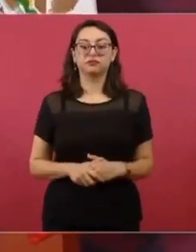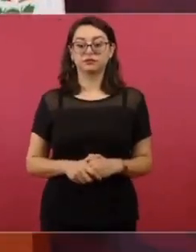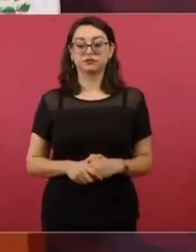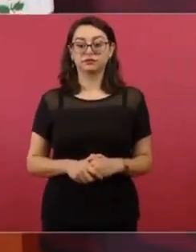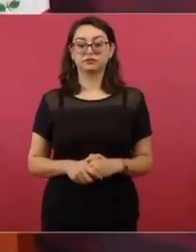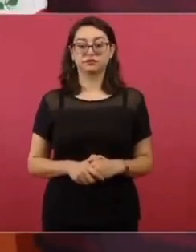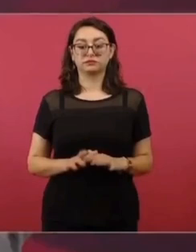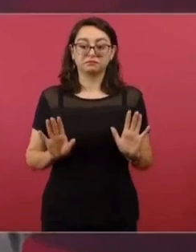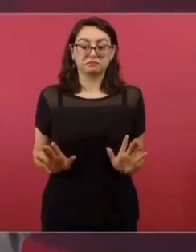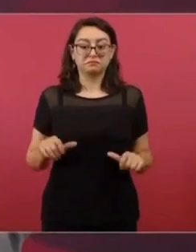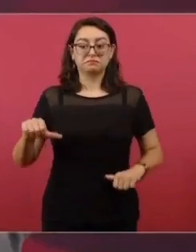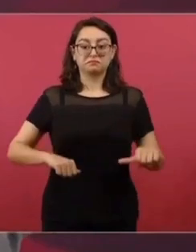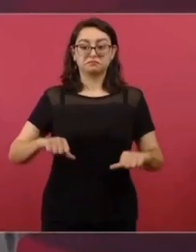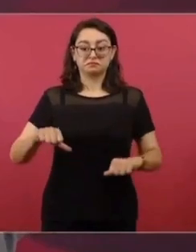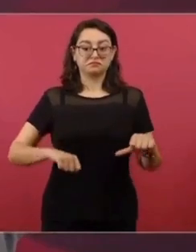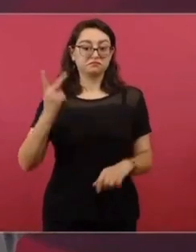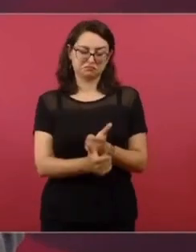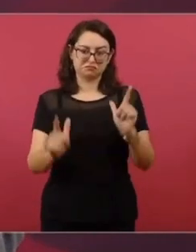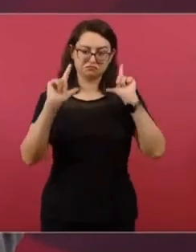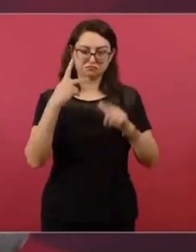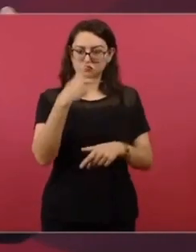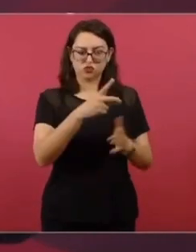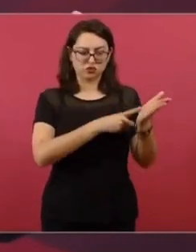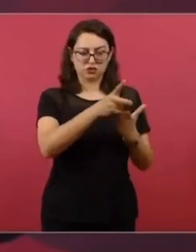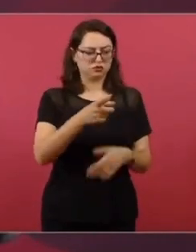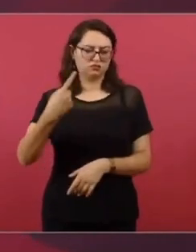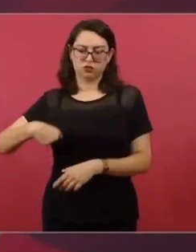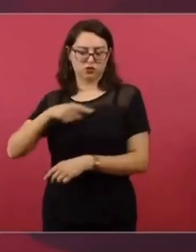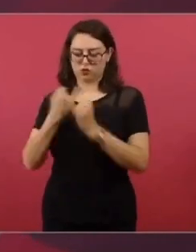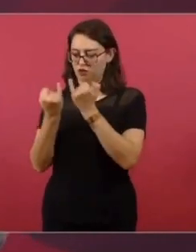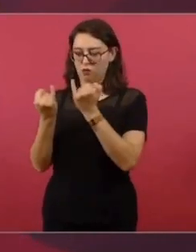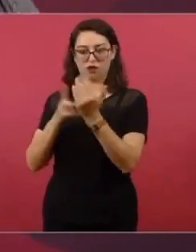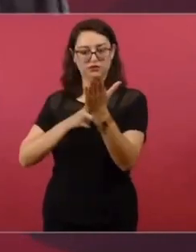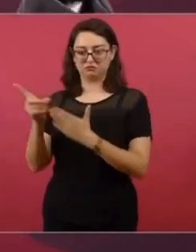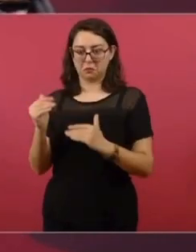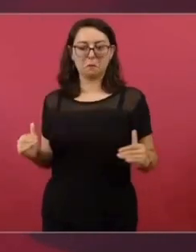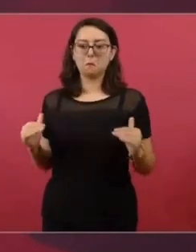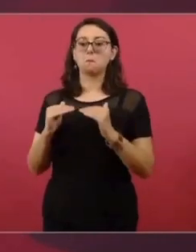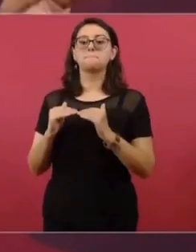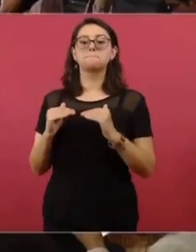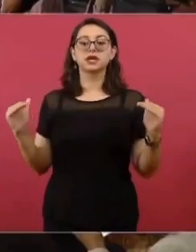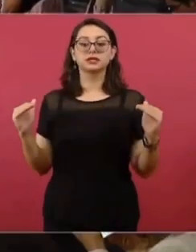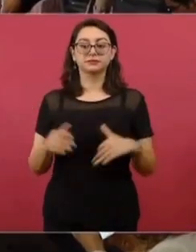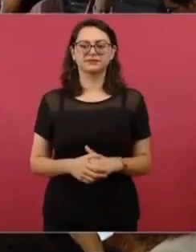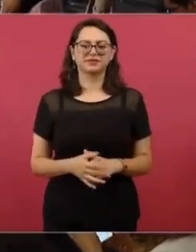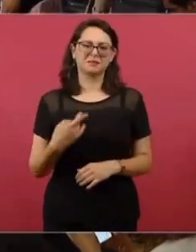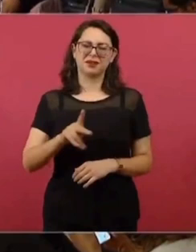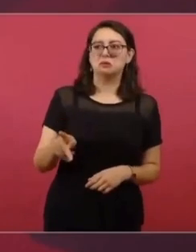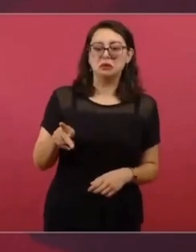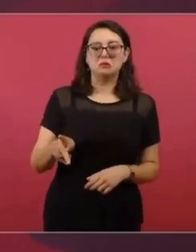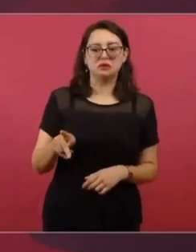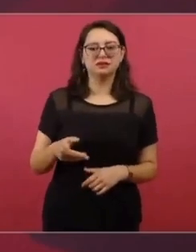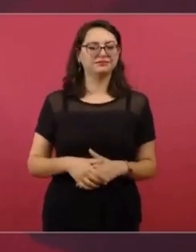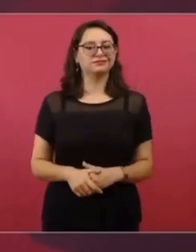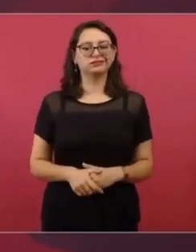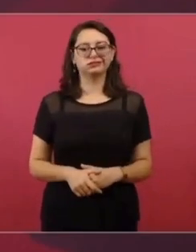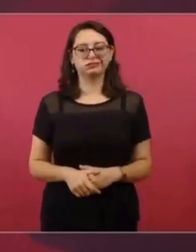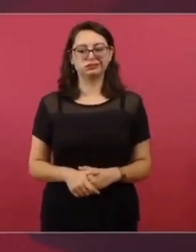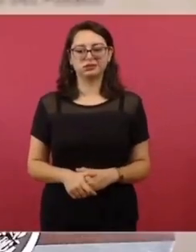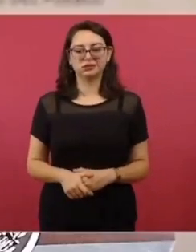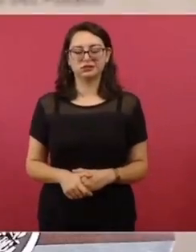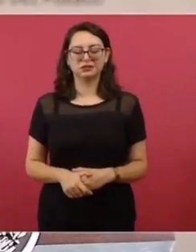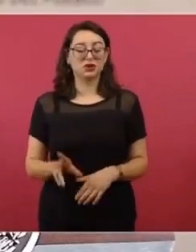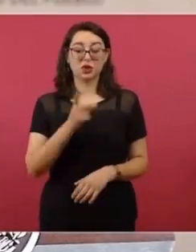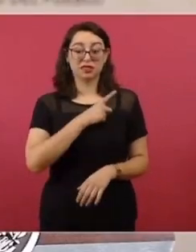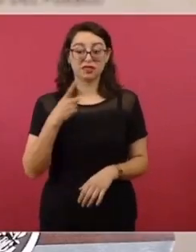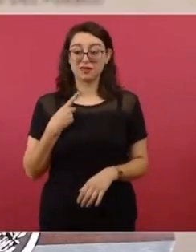de llevar a cabo sus actividades políticas, igual que nosotros. Es nada más que no haya simulación. La señora Xóchitl